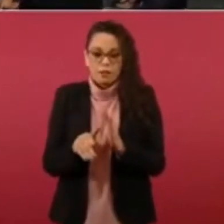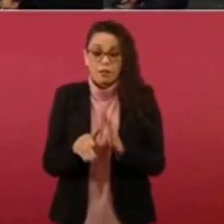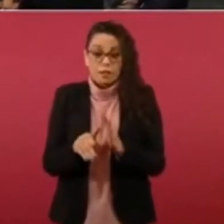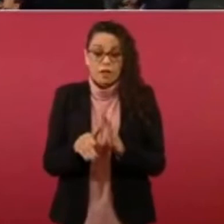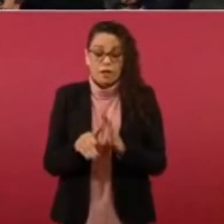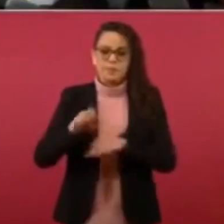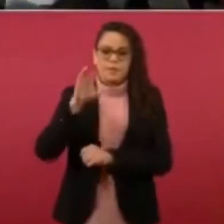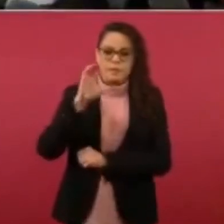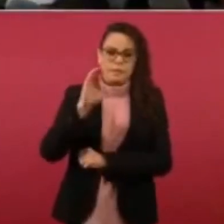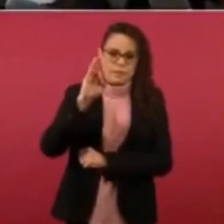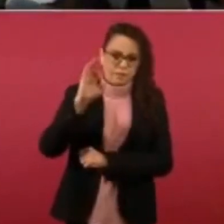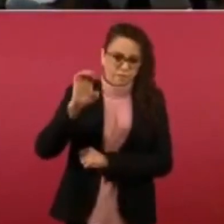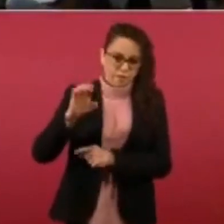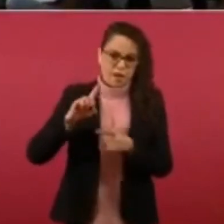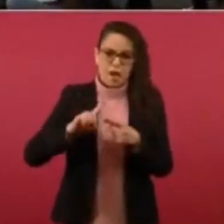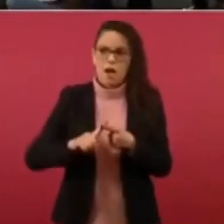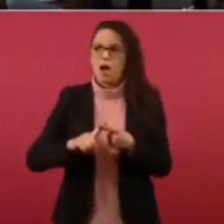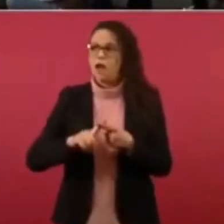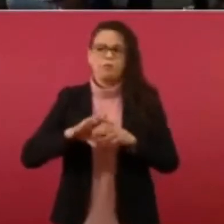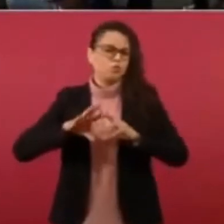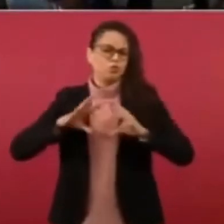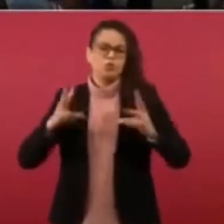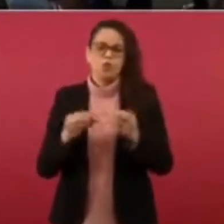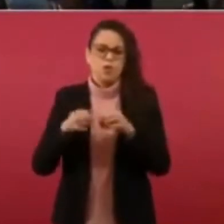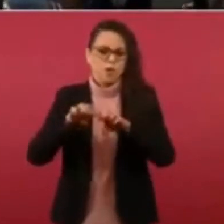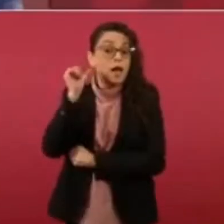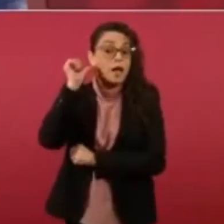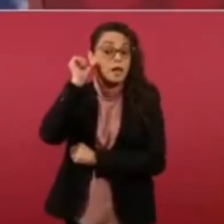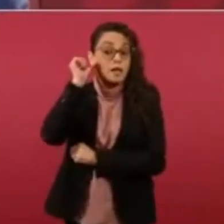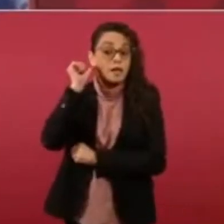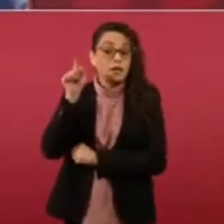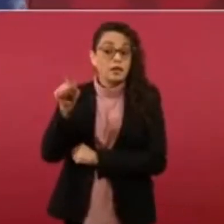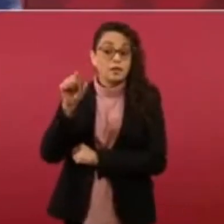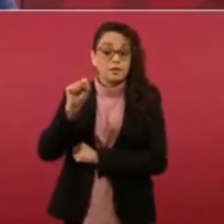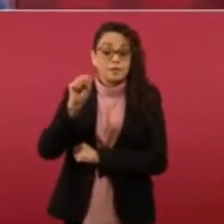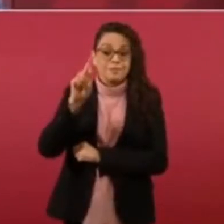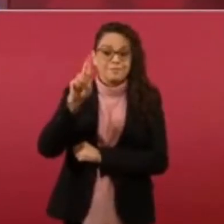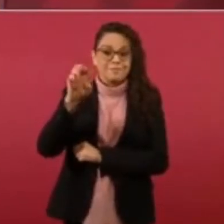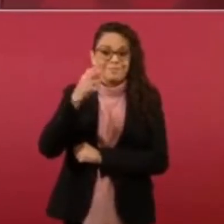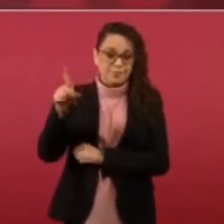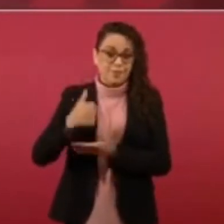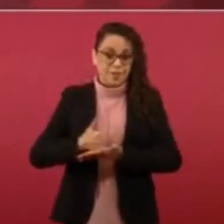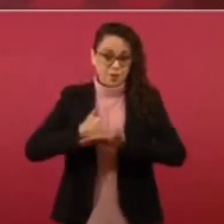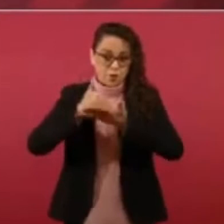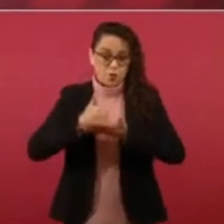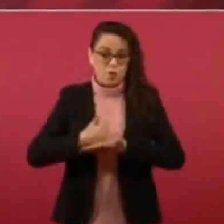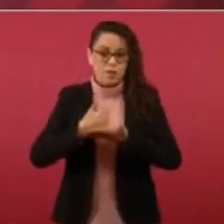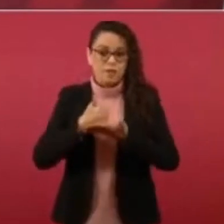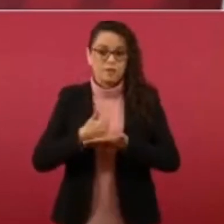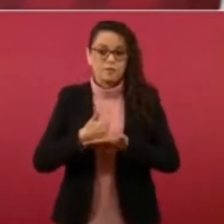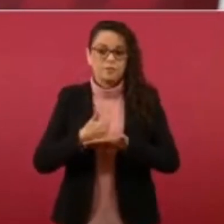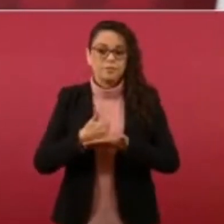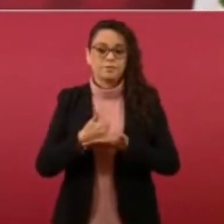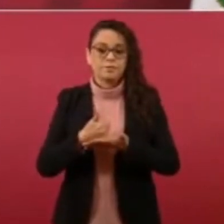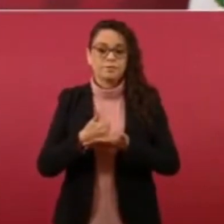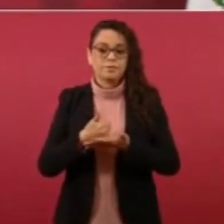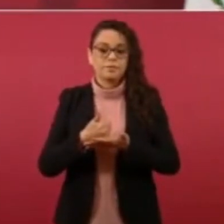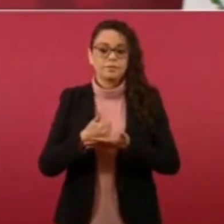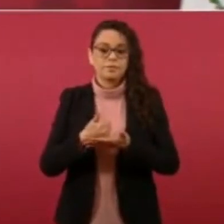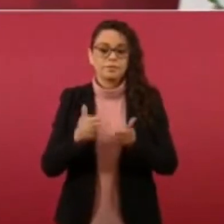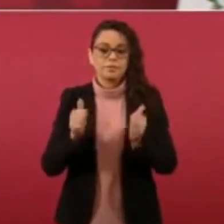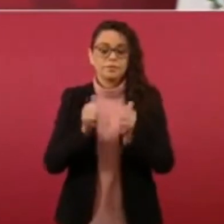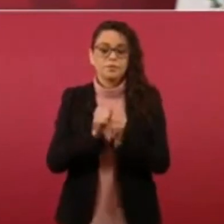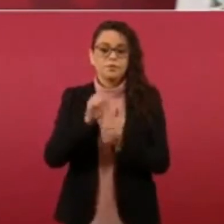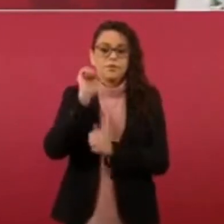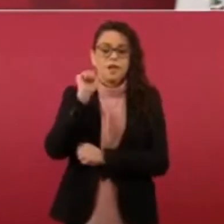la mano de obra. Ayer Marcelo Ebrard, que nos está ayudando con Alstom, tuvo